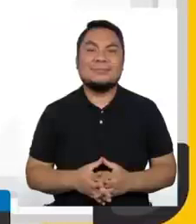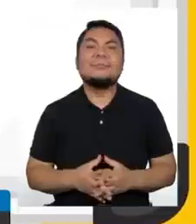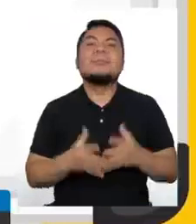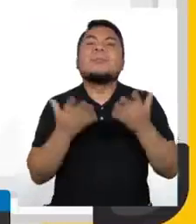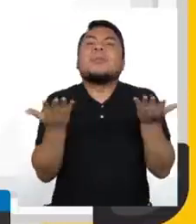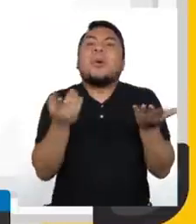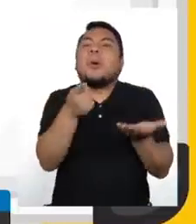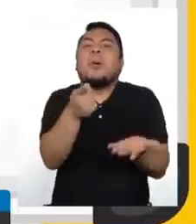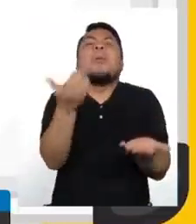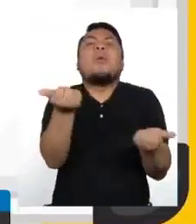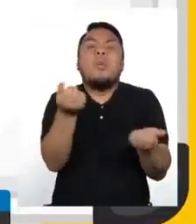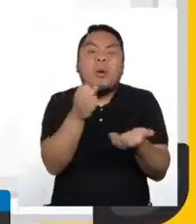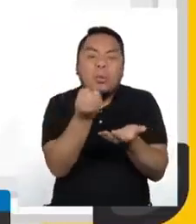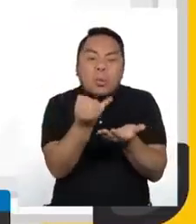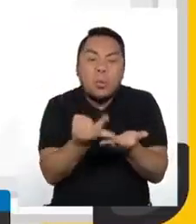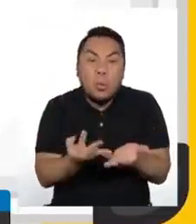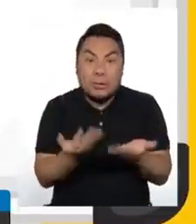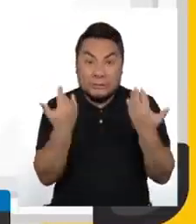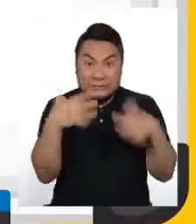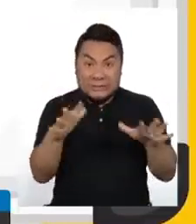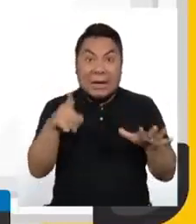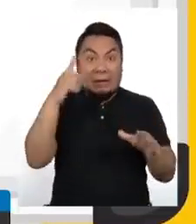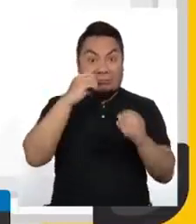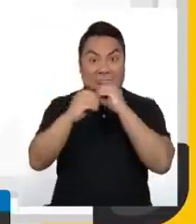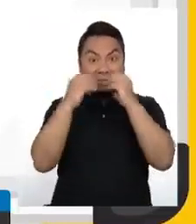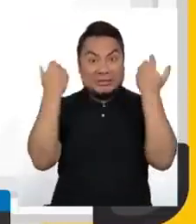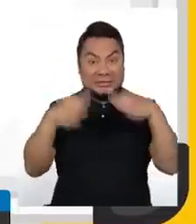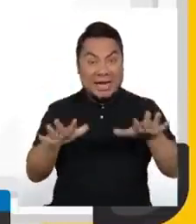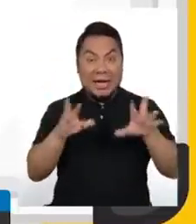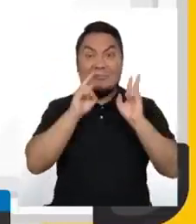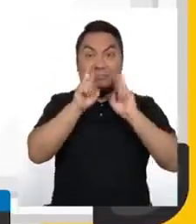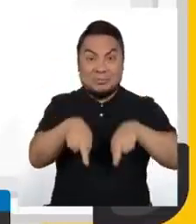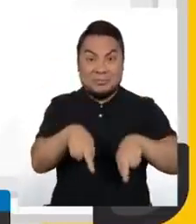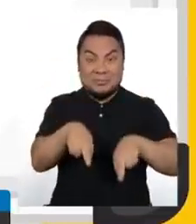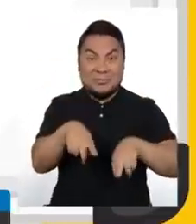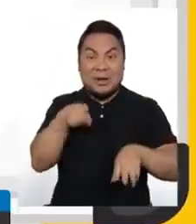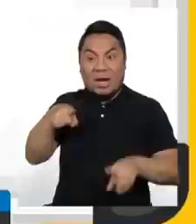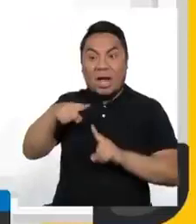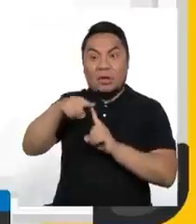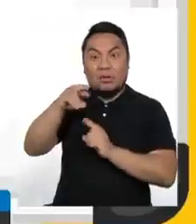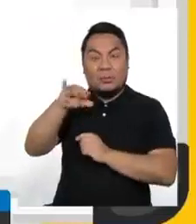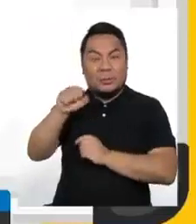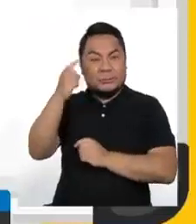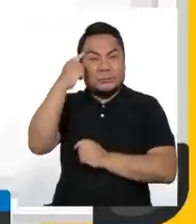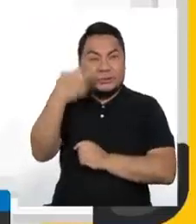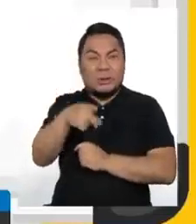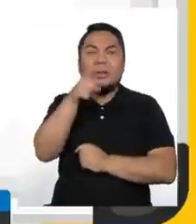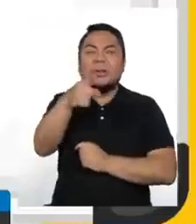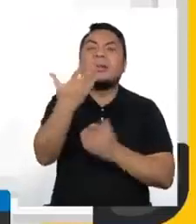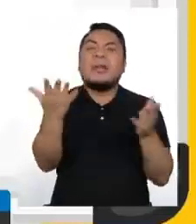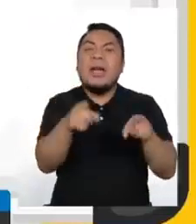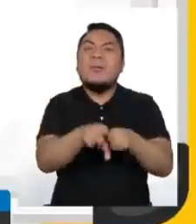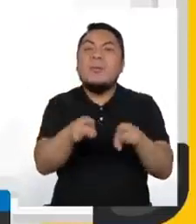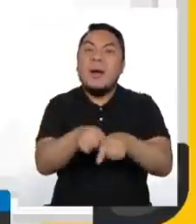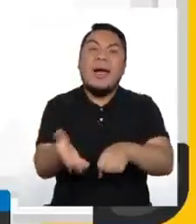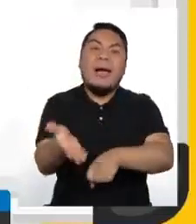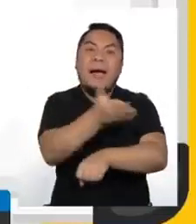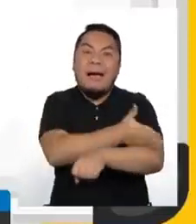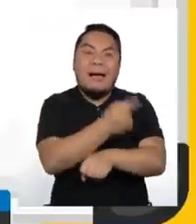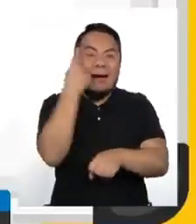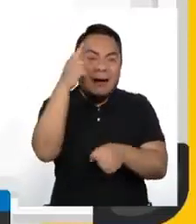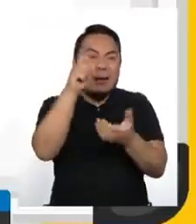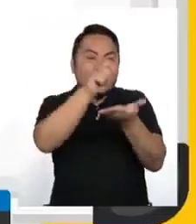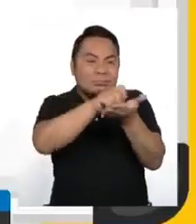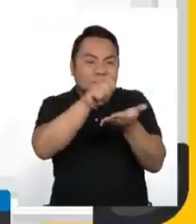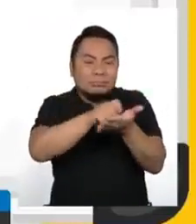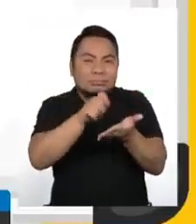¿Cómo le fue? ¿Resolvieron el problema de Tomás? Seguro que usaron los pasos o estrategia que nos sirvió para